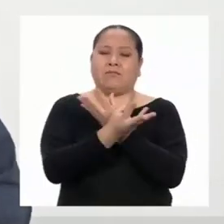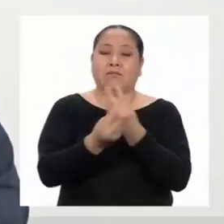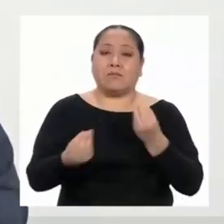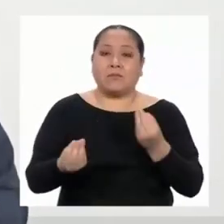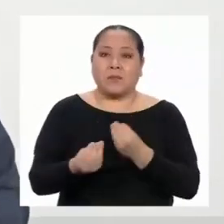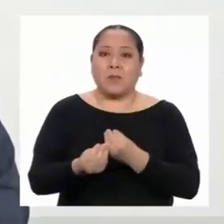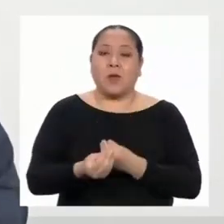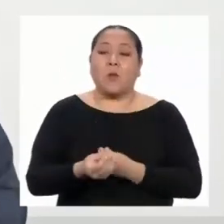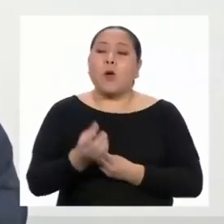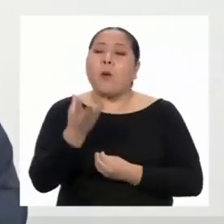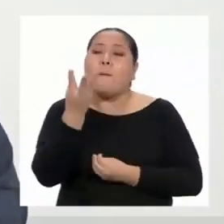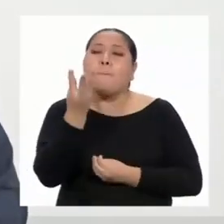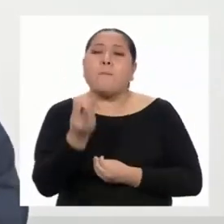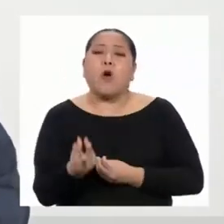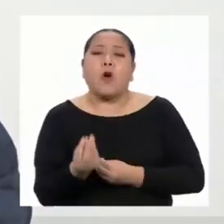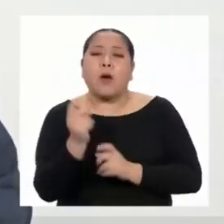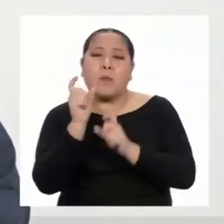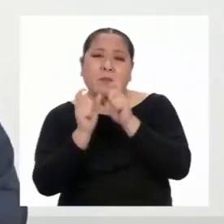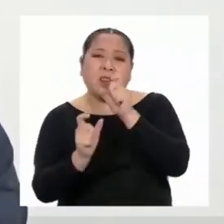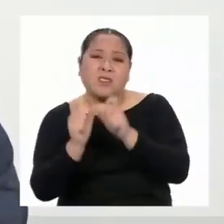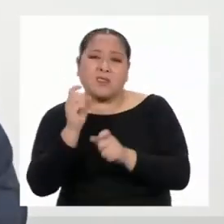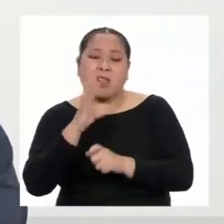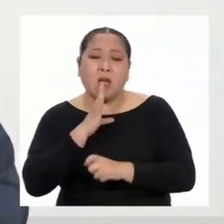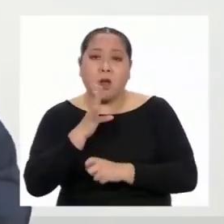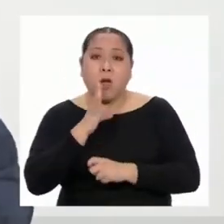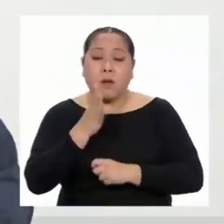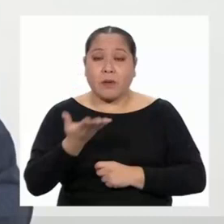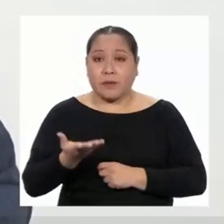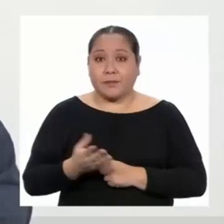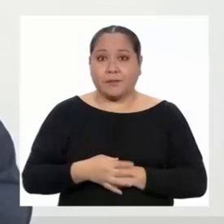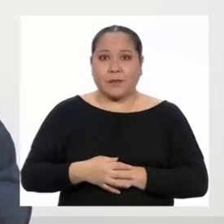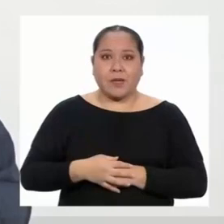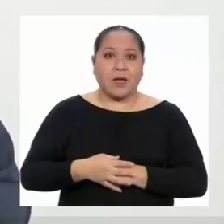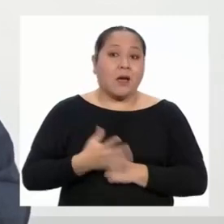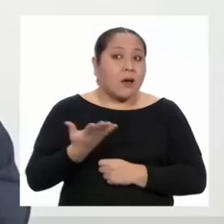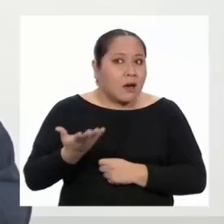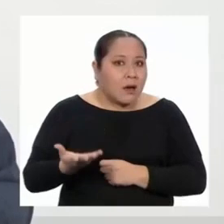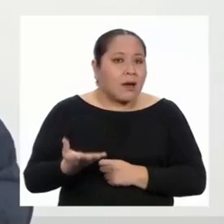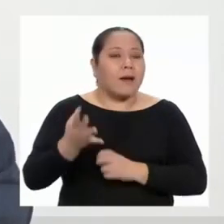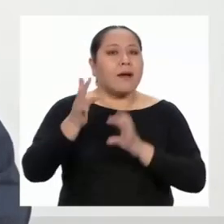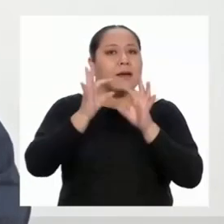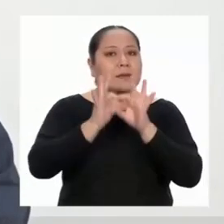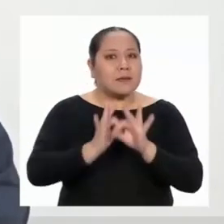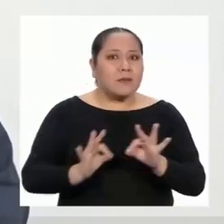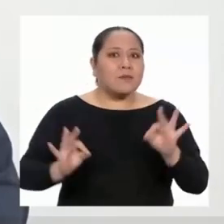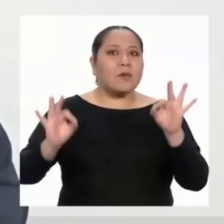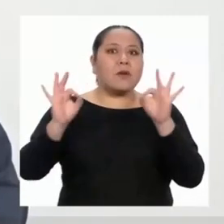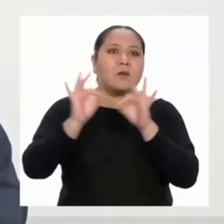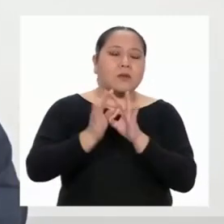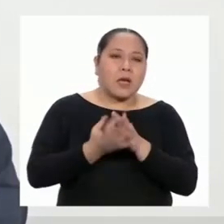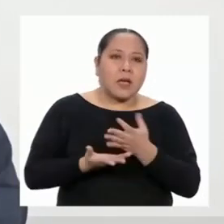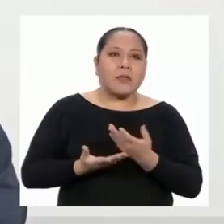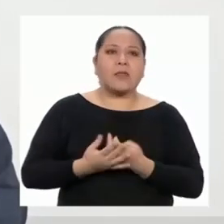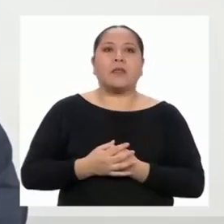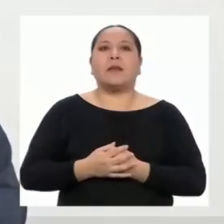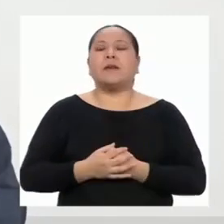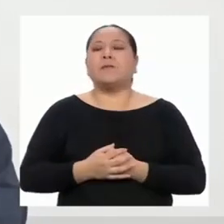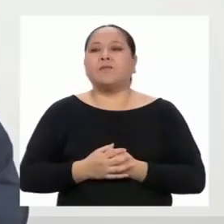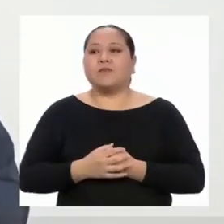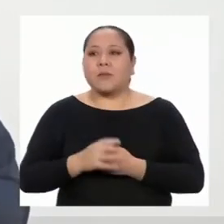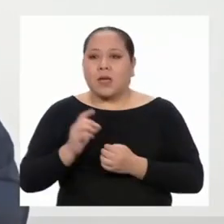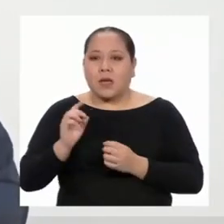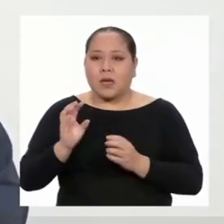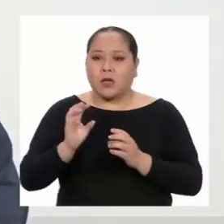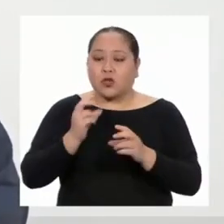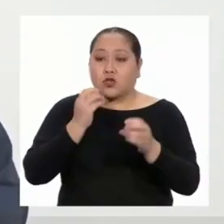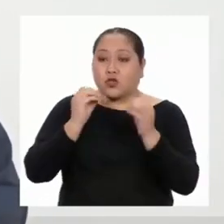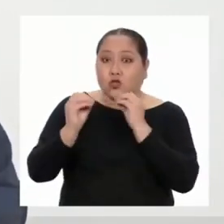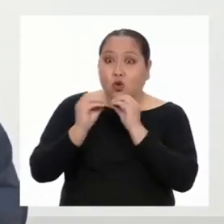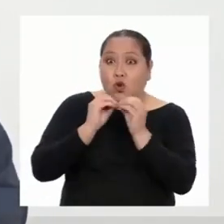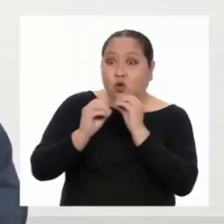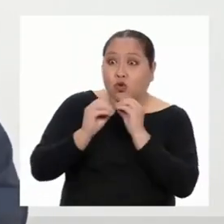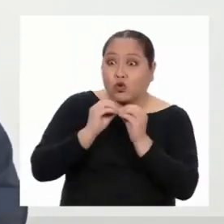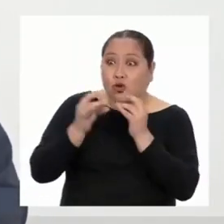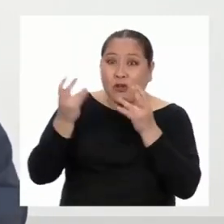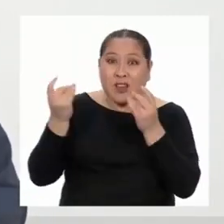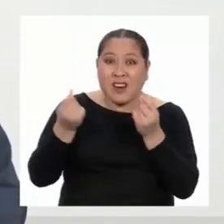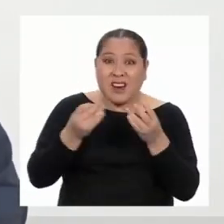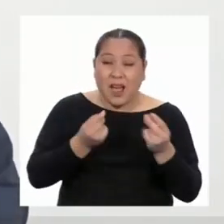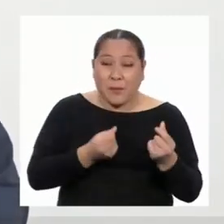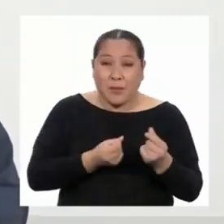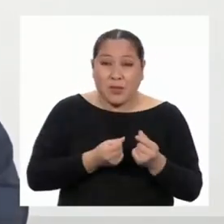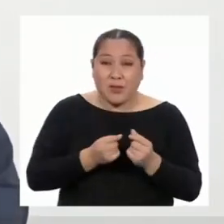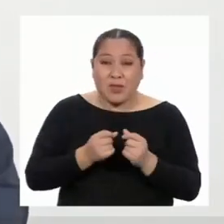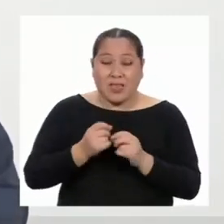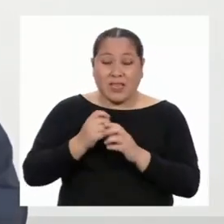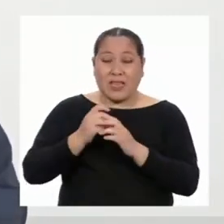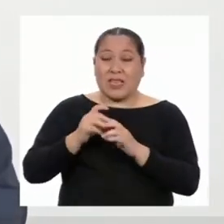mínima cantidad de hablantes. Entonces, es importante tomar medidas urgentes para proteger estas lenguas y evitar que tengan el mismo